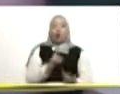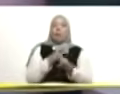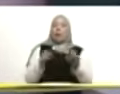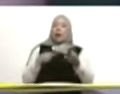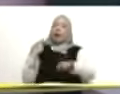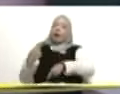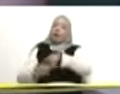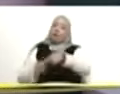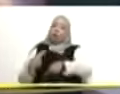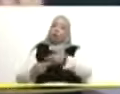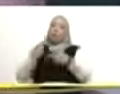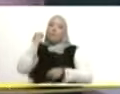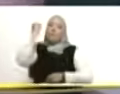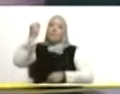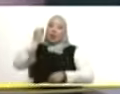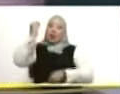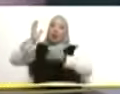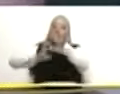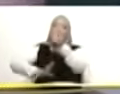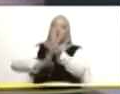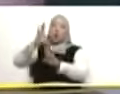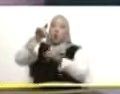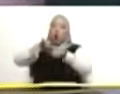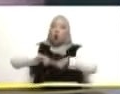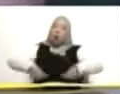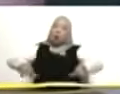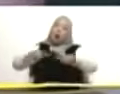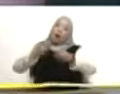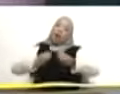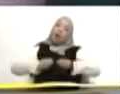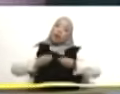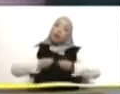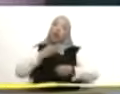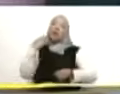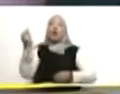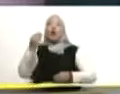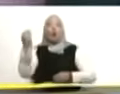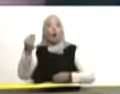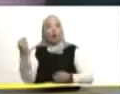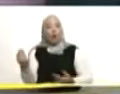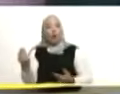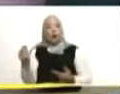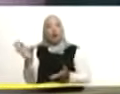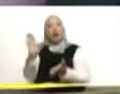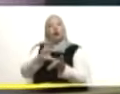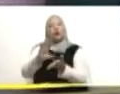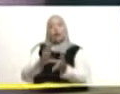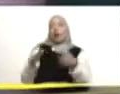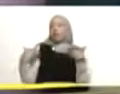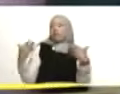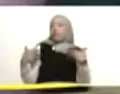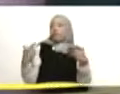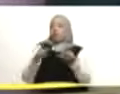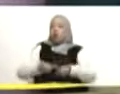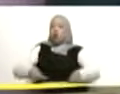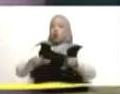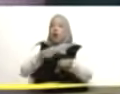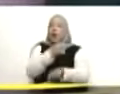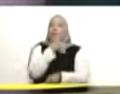creciendo y sigue pensando en estos grandes espacios para la vida, para el disfrute de las ciudades, de cada uno de los lugares de nuestro